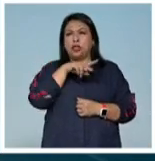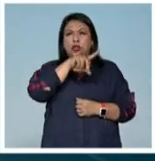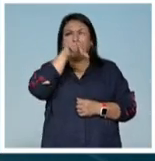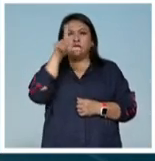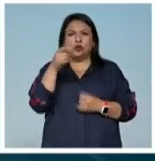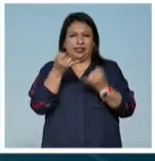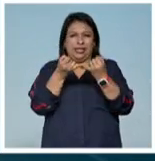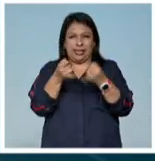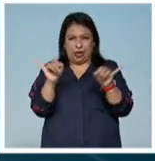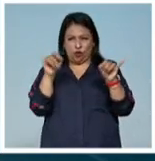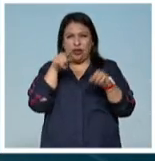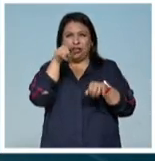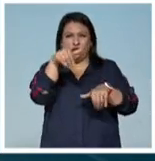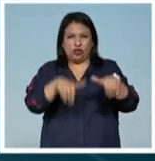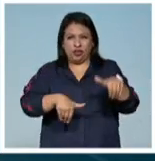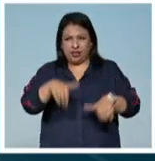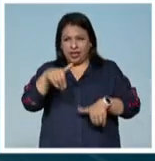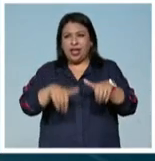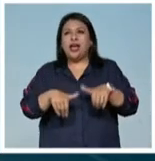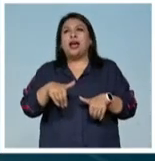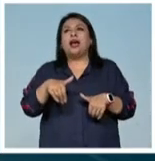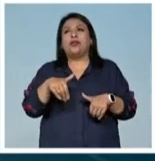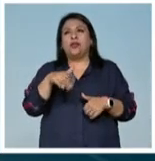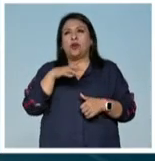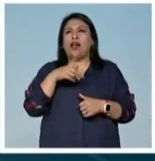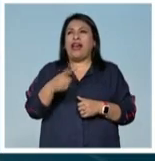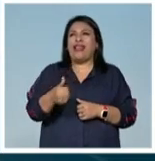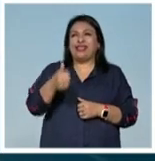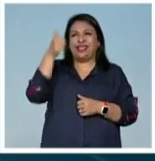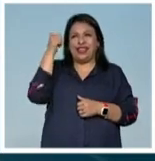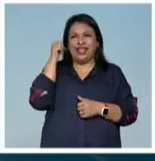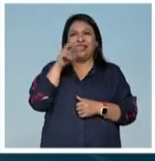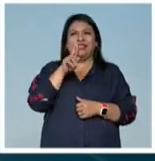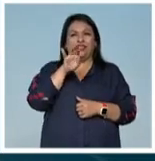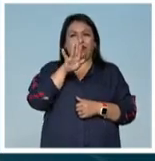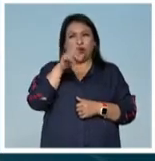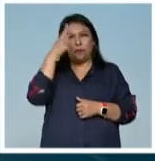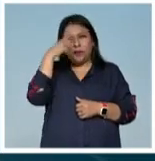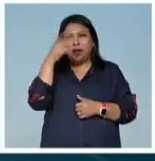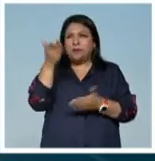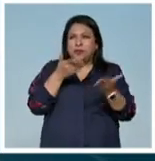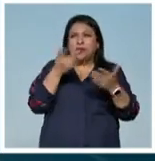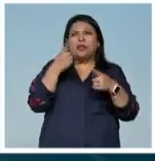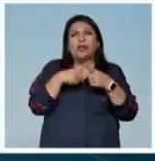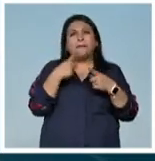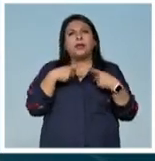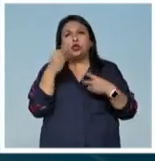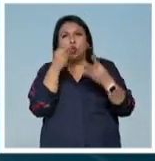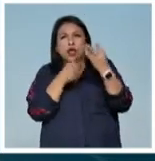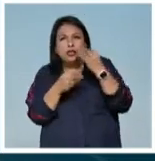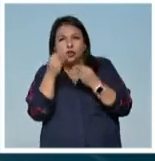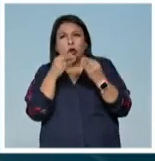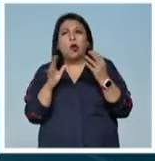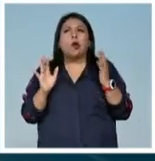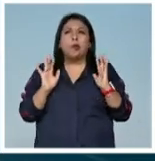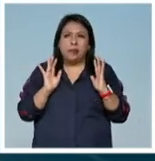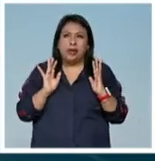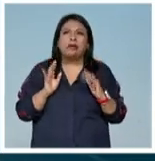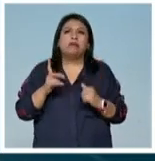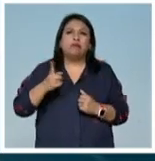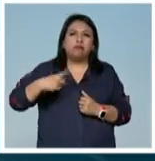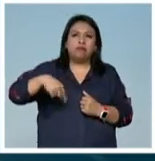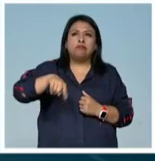la inauguración de este teatro, su refectorio al fondo para recibir a sus comensales, de los que